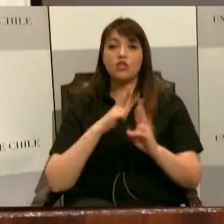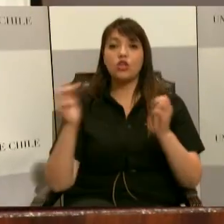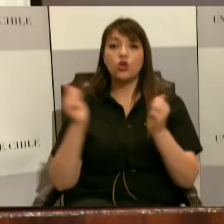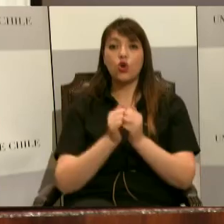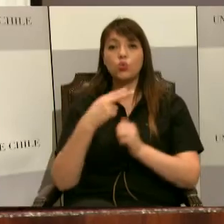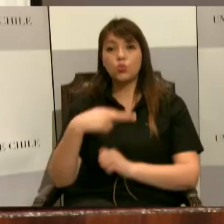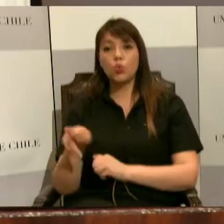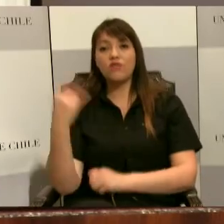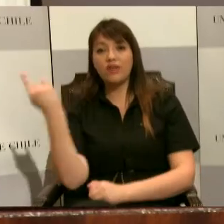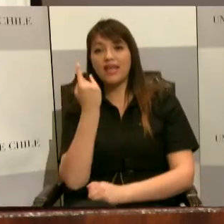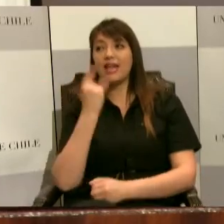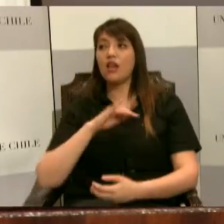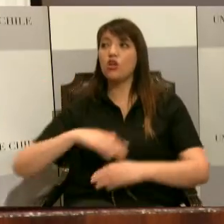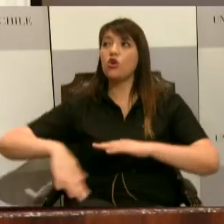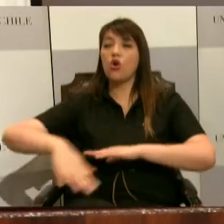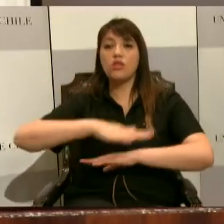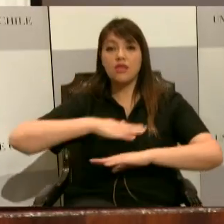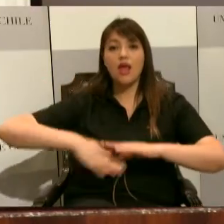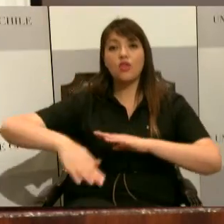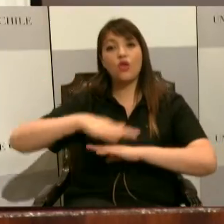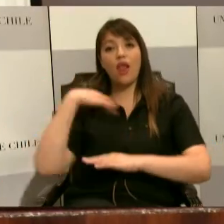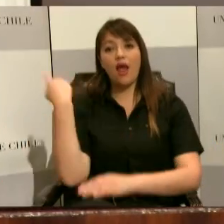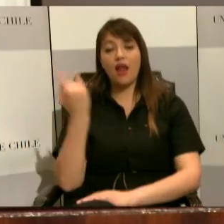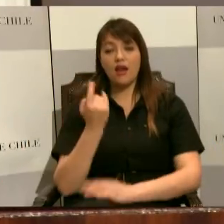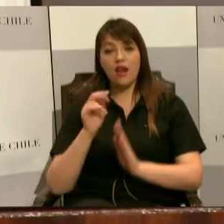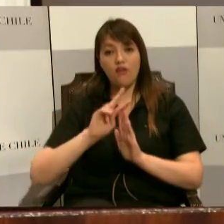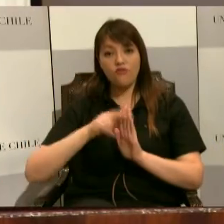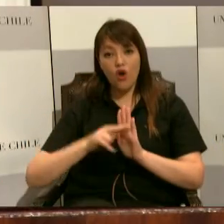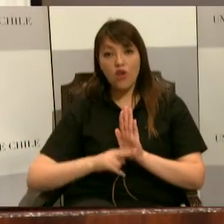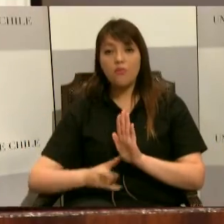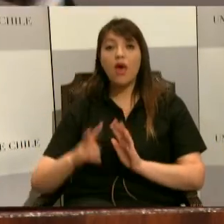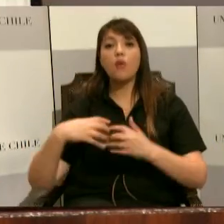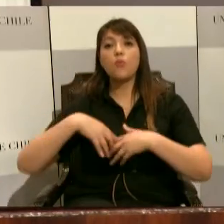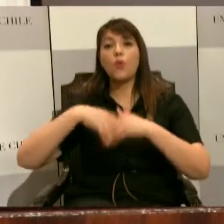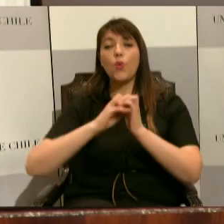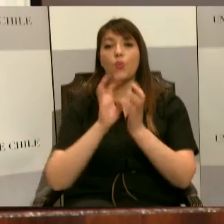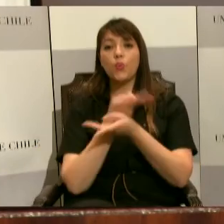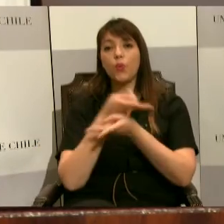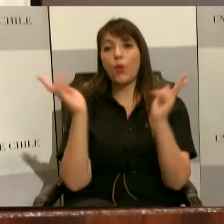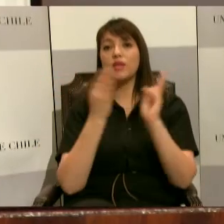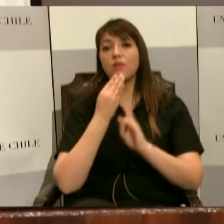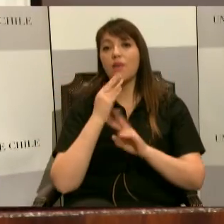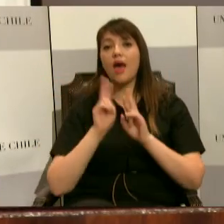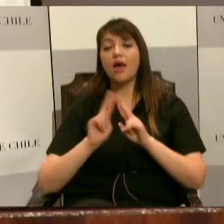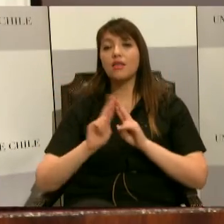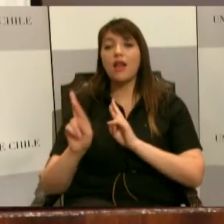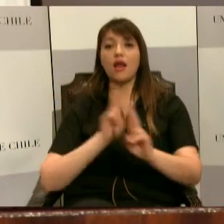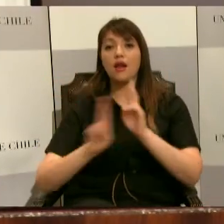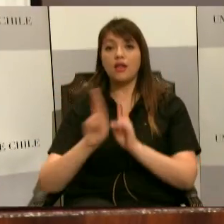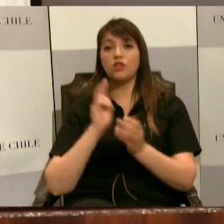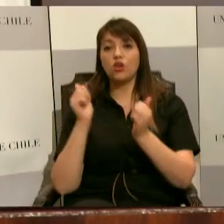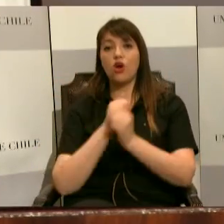universidades. En el contexto de la reforma, esto debiera traducirse en fortalecer las universidades públicas y redefinir la relación entre la universidad pública y el